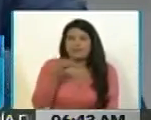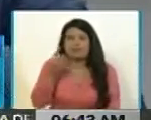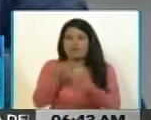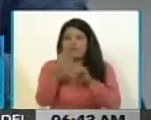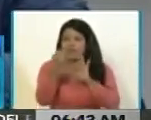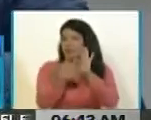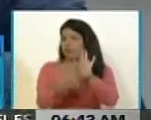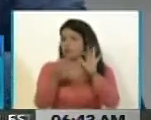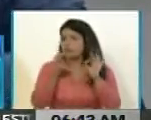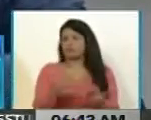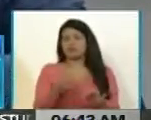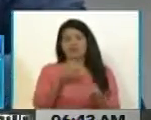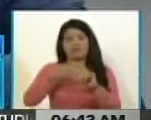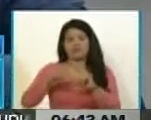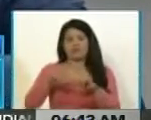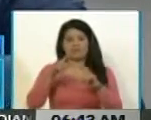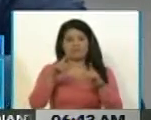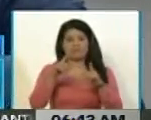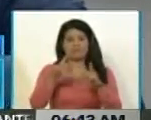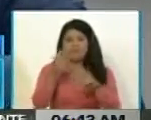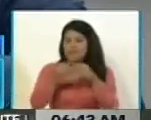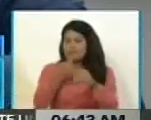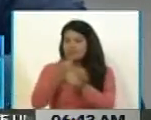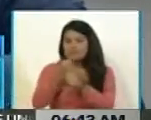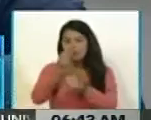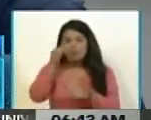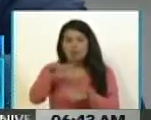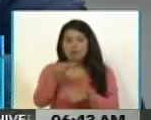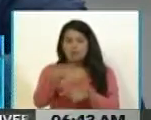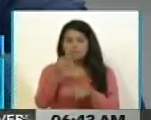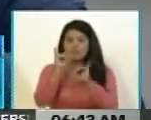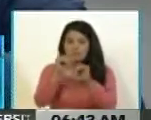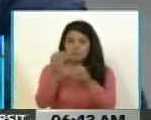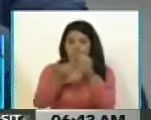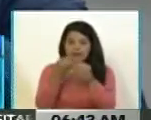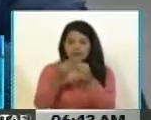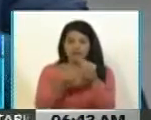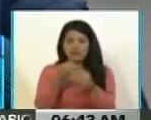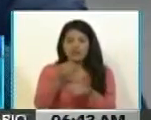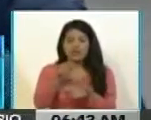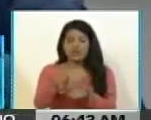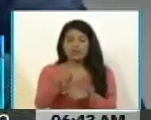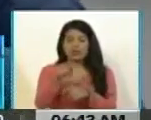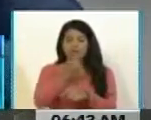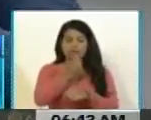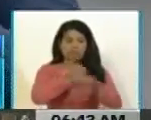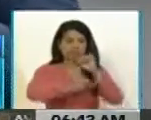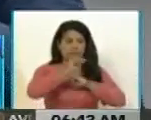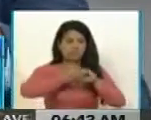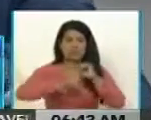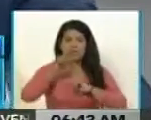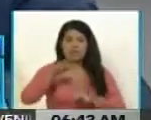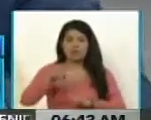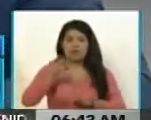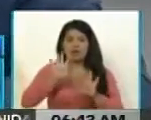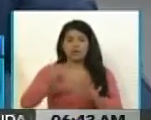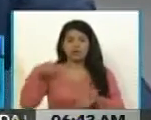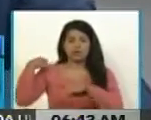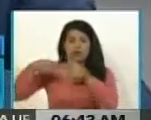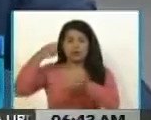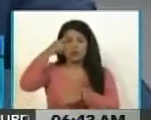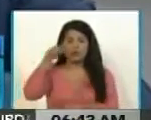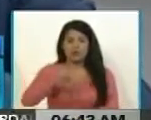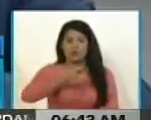visibilicen todos esos elementos que está haciendo el pueblo desde abajo en su trinchera de resistencia, que es la cotidianidad